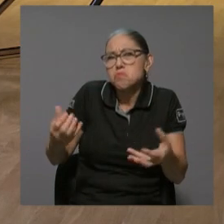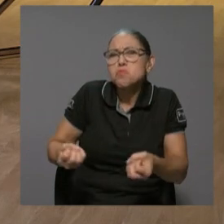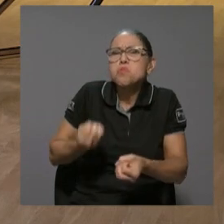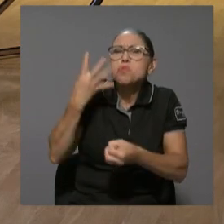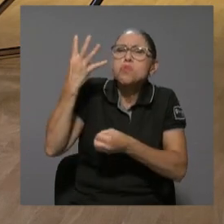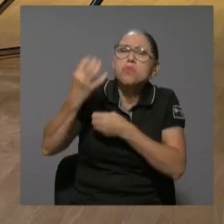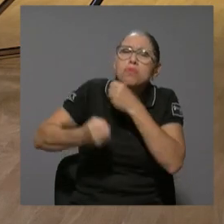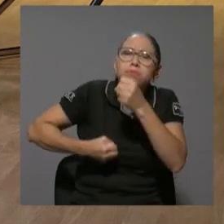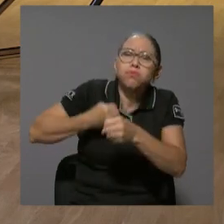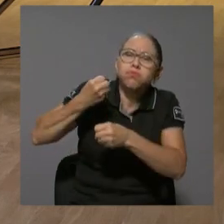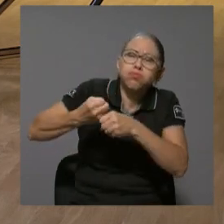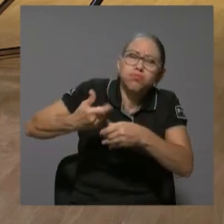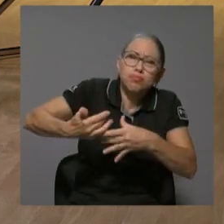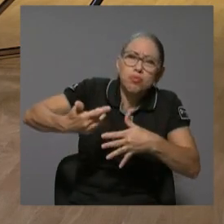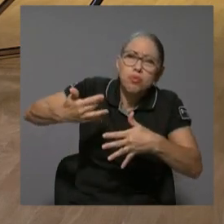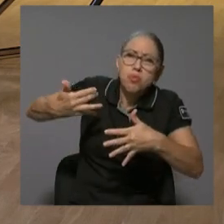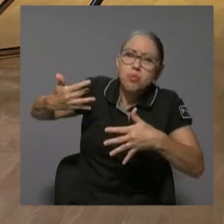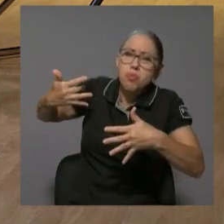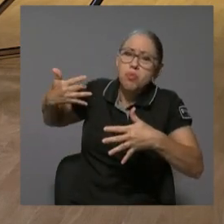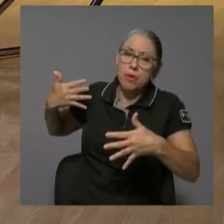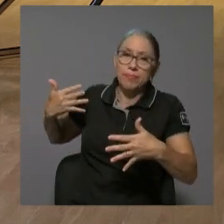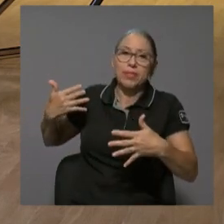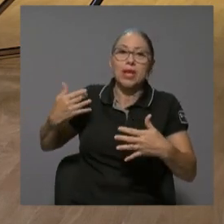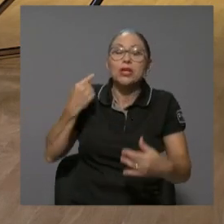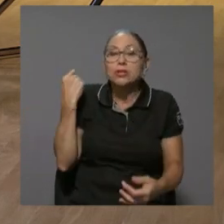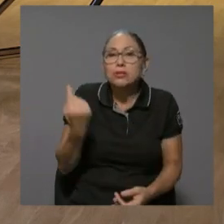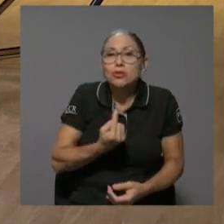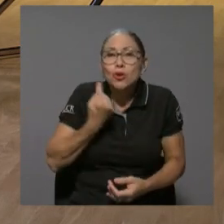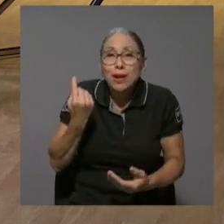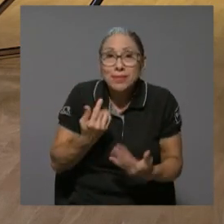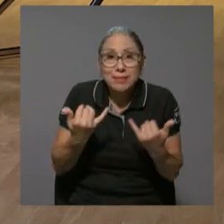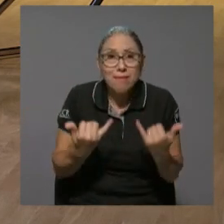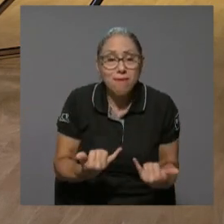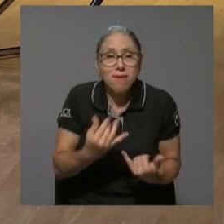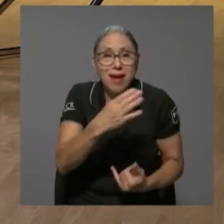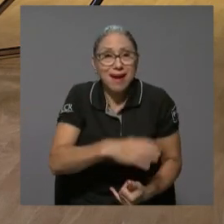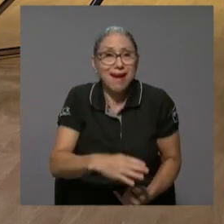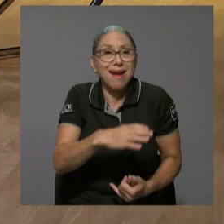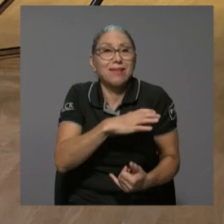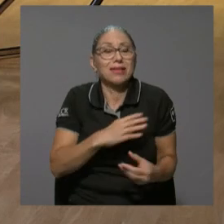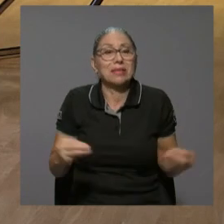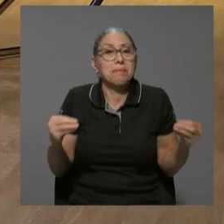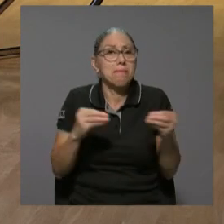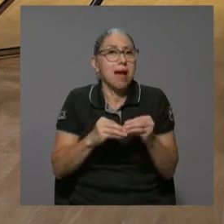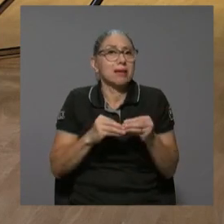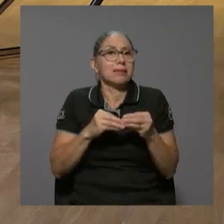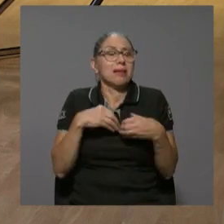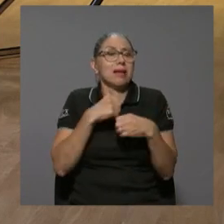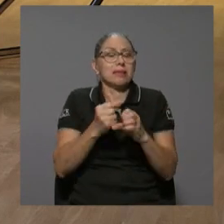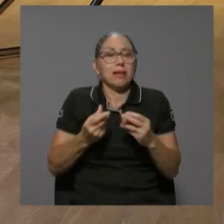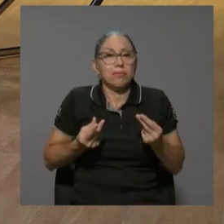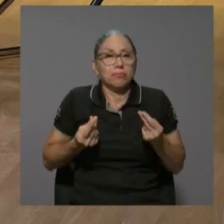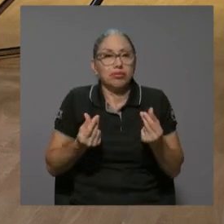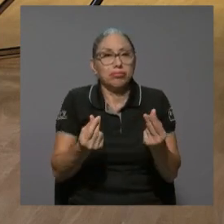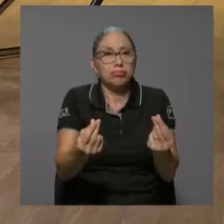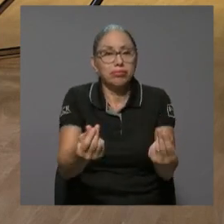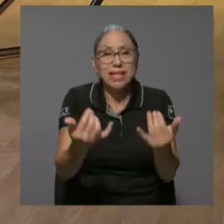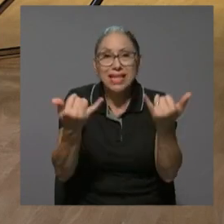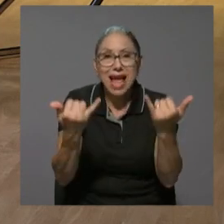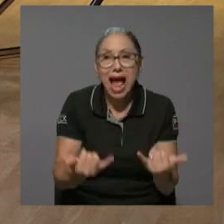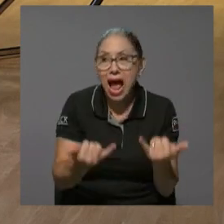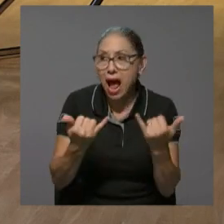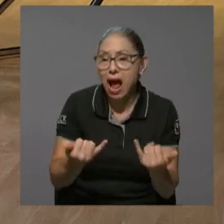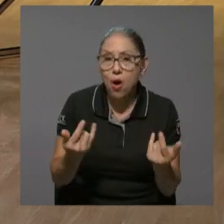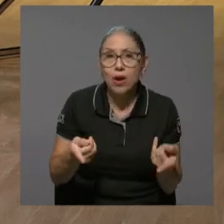milenios, solo que entre los factores que lo han acelerado, que lo han optimizado en la realidad contemporánea,